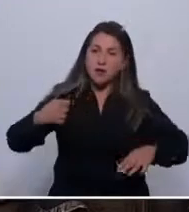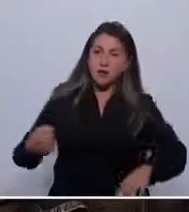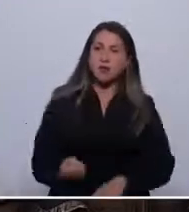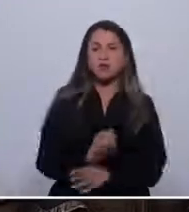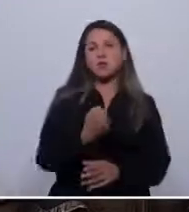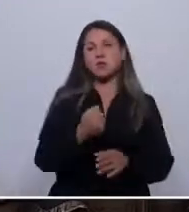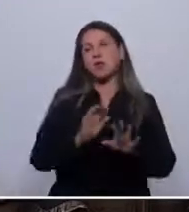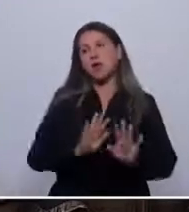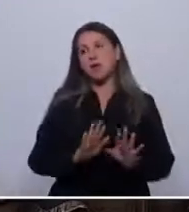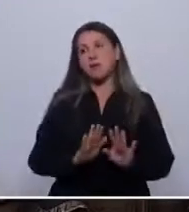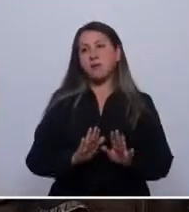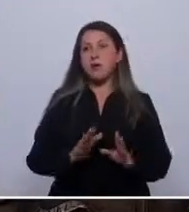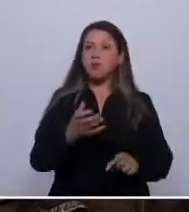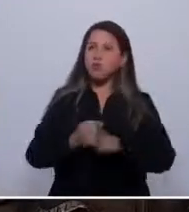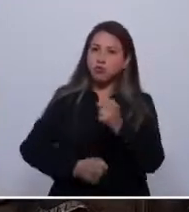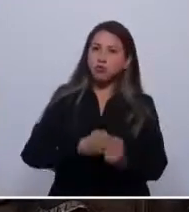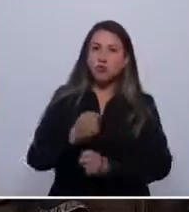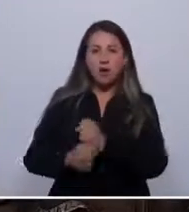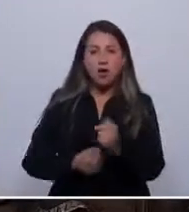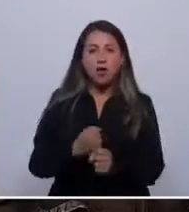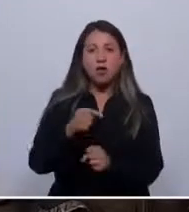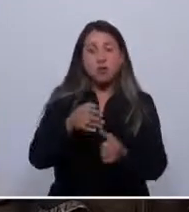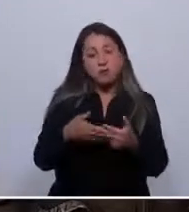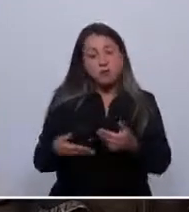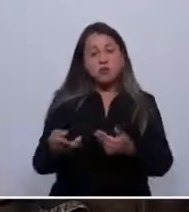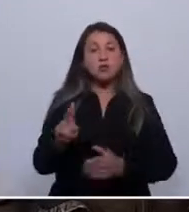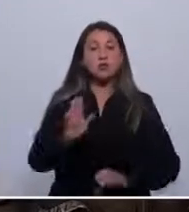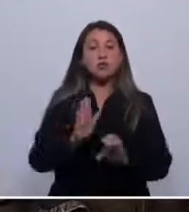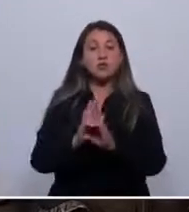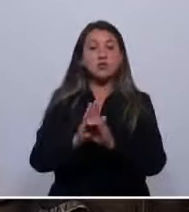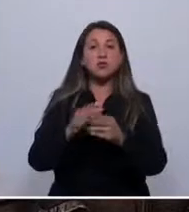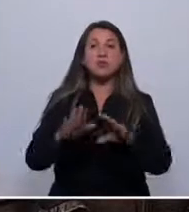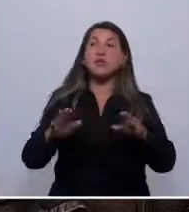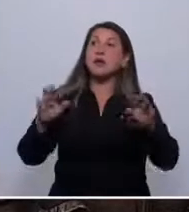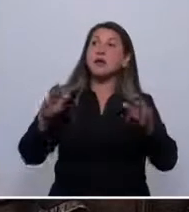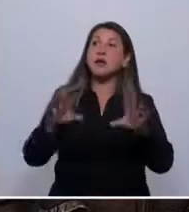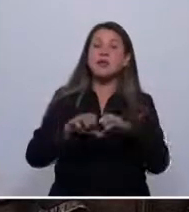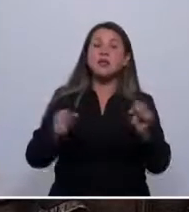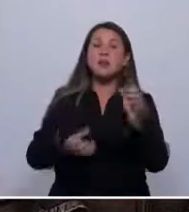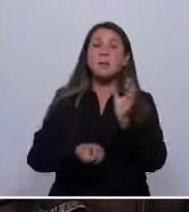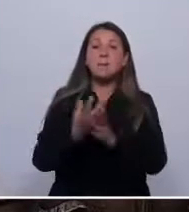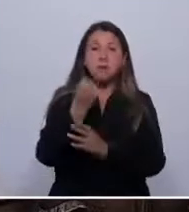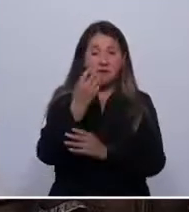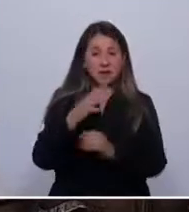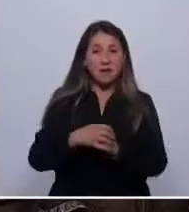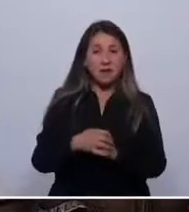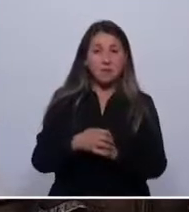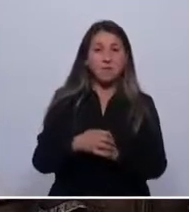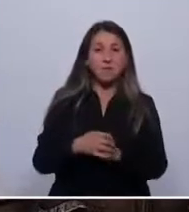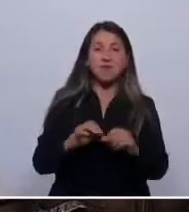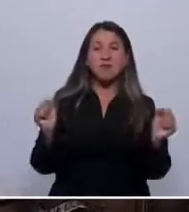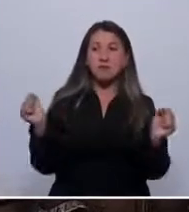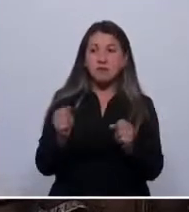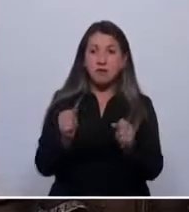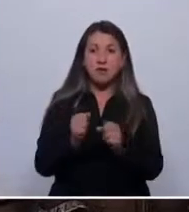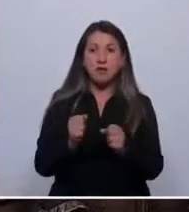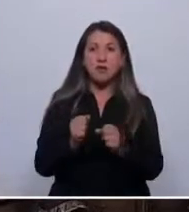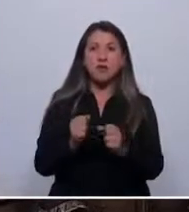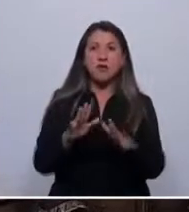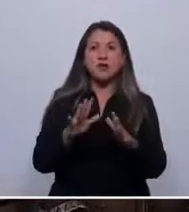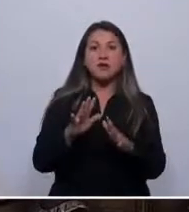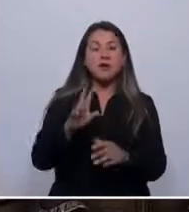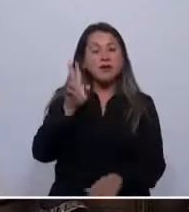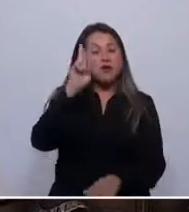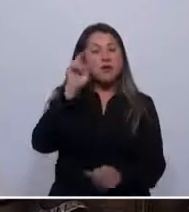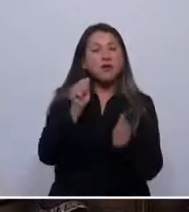tres. Con este proceso constituyente llega la primavera y pariremos la nueva patria, la que acogerá con amor a